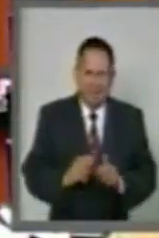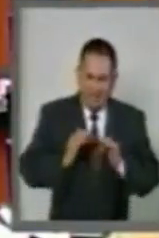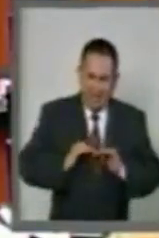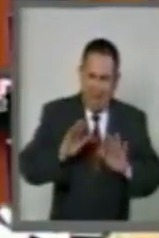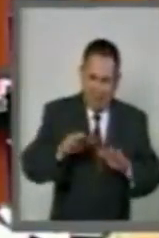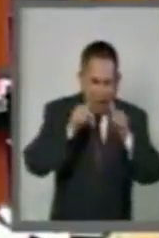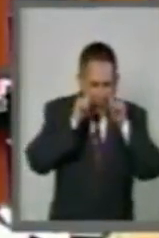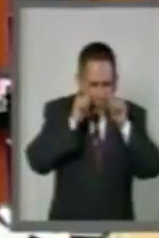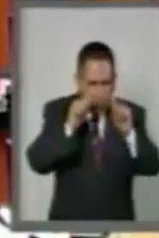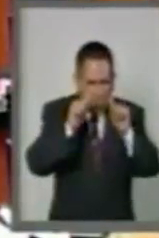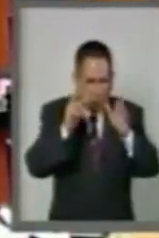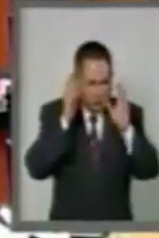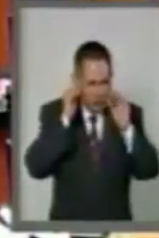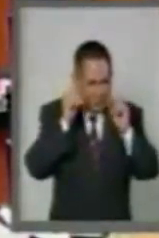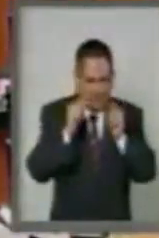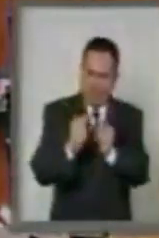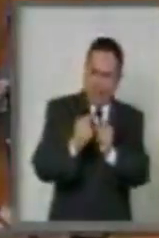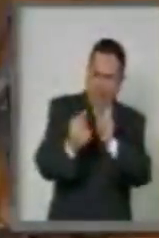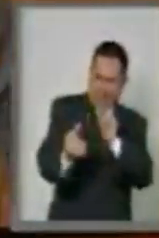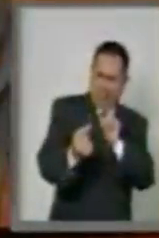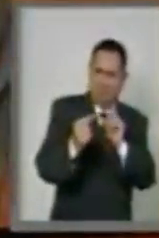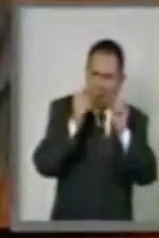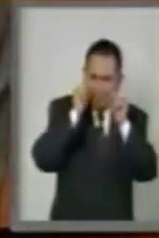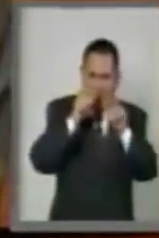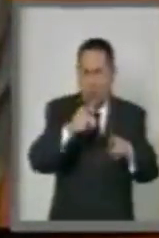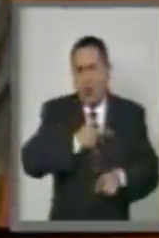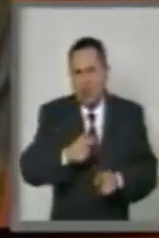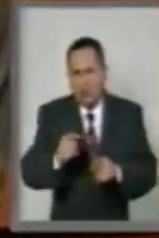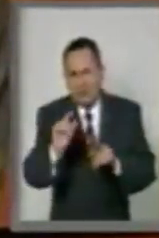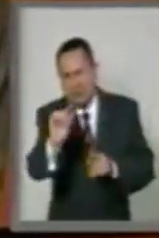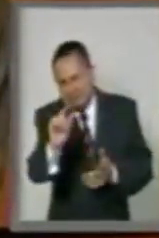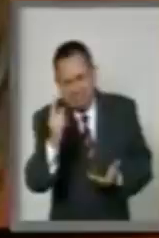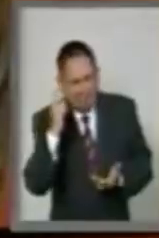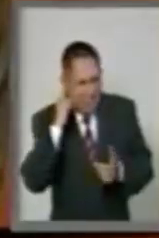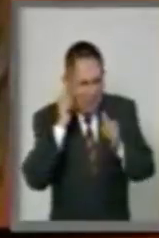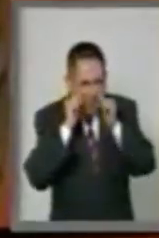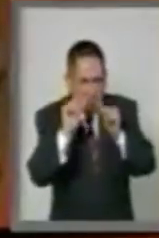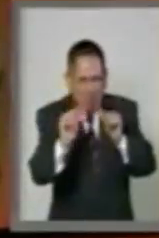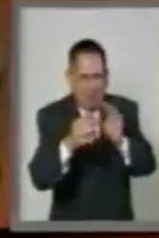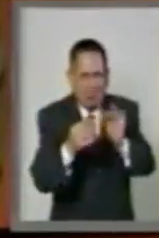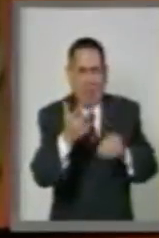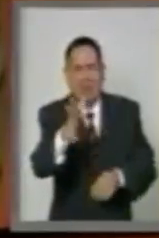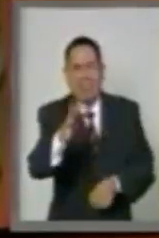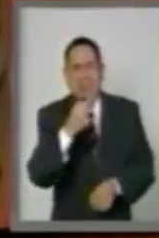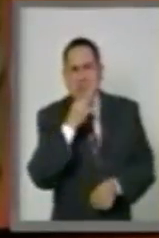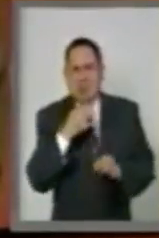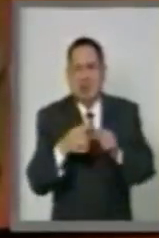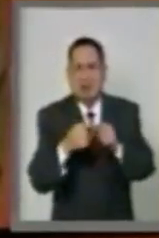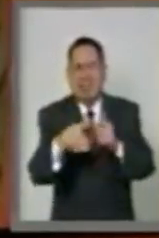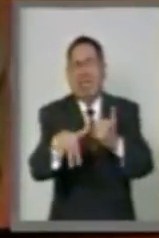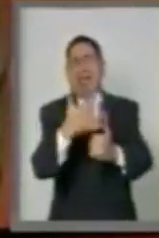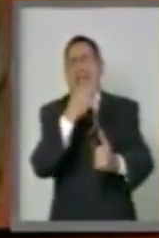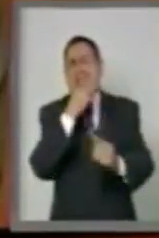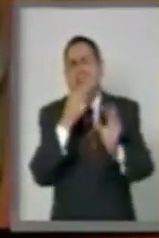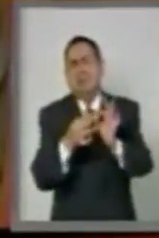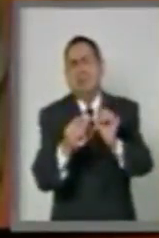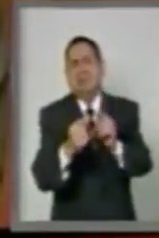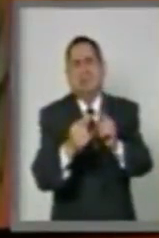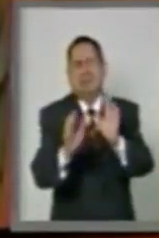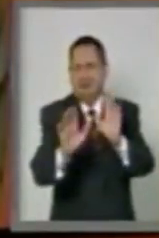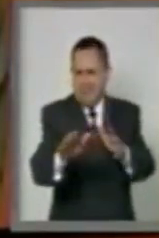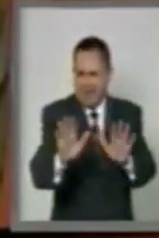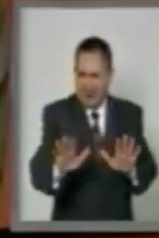Calma, escuchen un poco de oposición, hombre, que no les guste, un poquito, unos 10 minutos, 15.